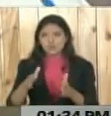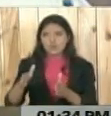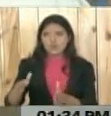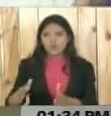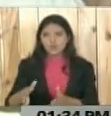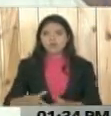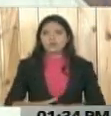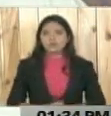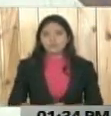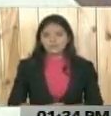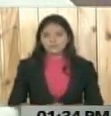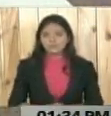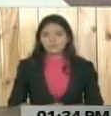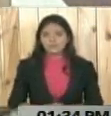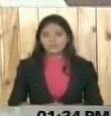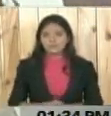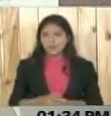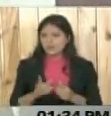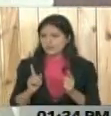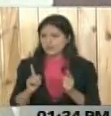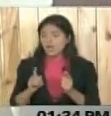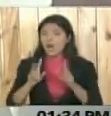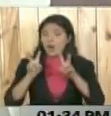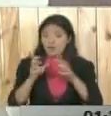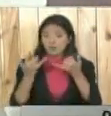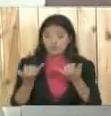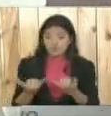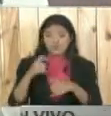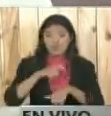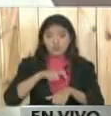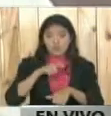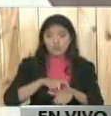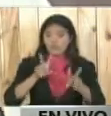un rumbo acorde con este nuevo tiempo,